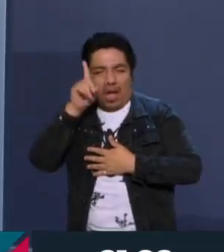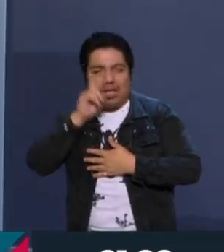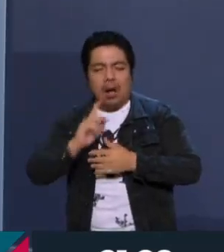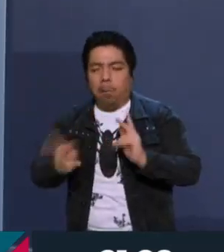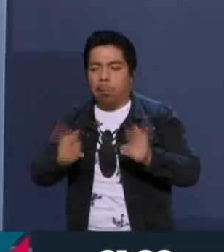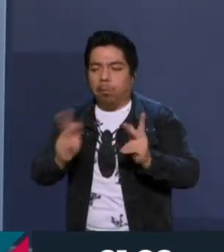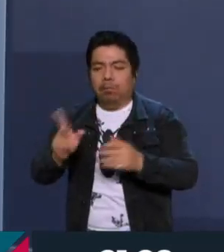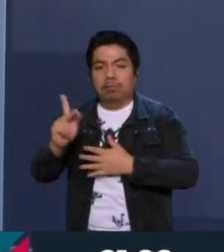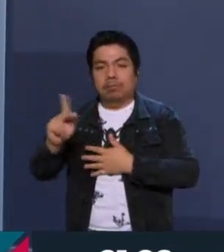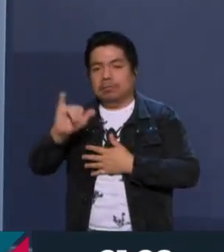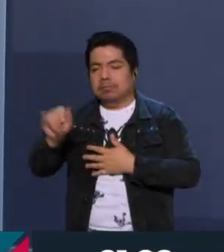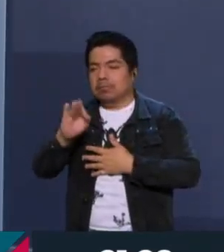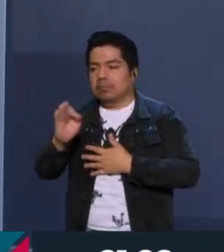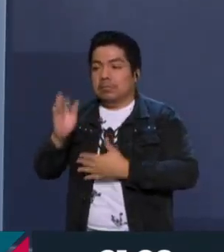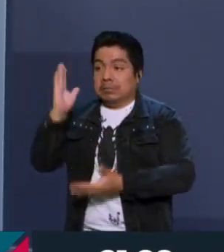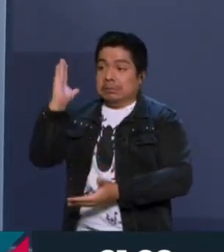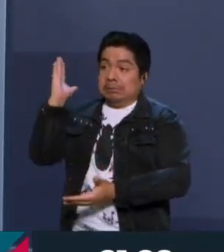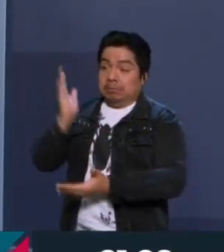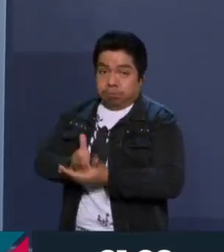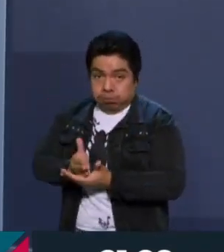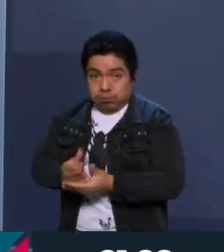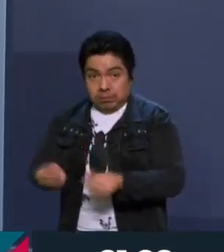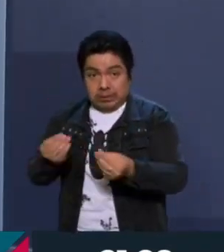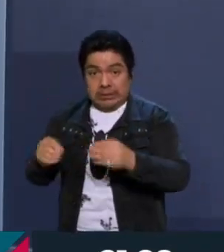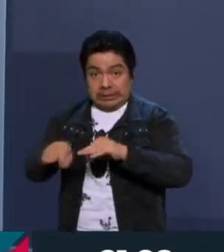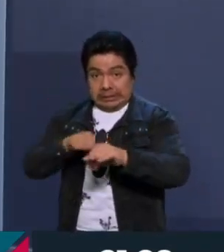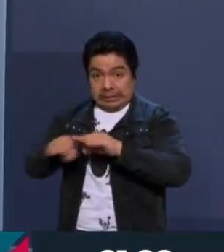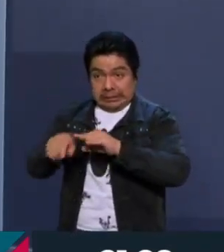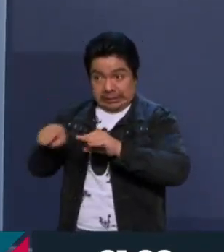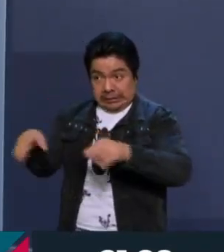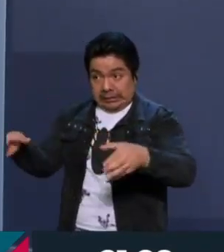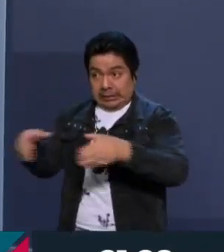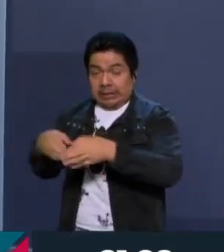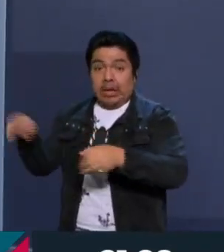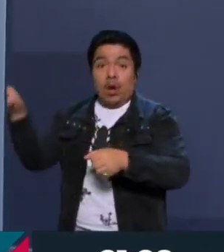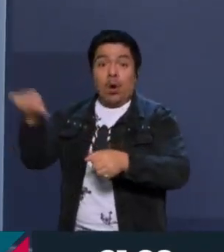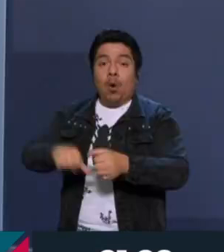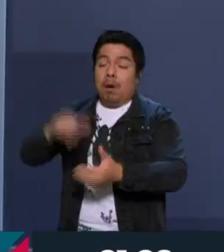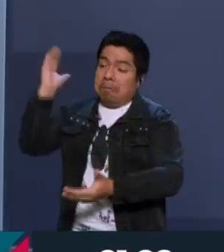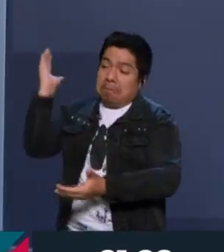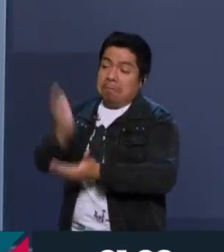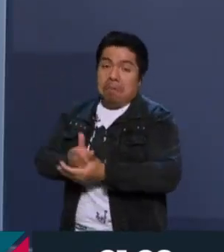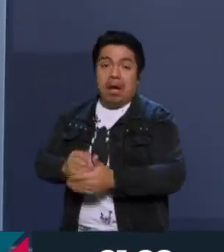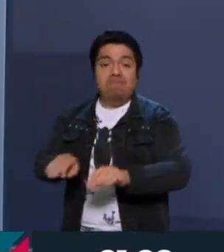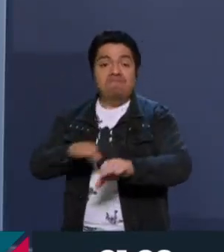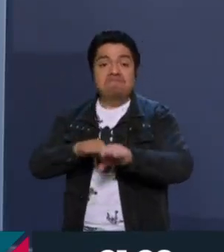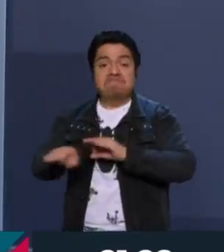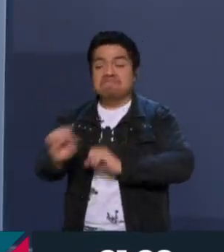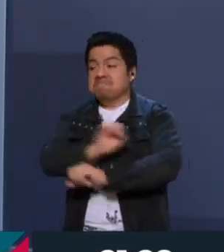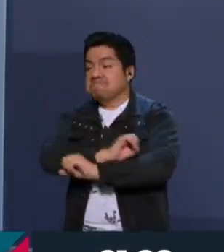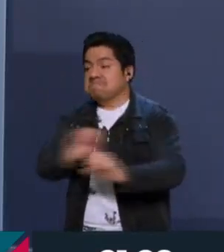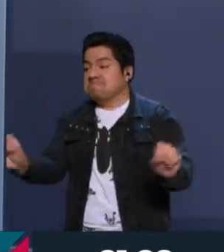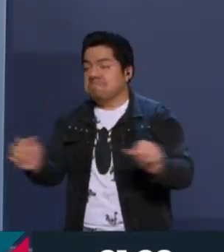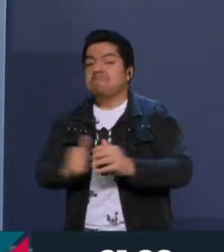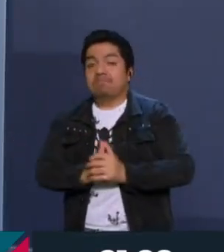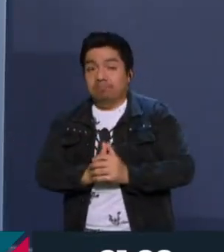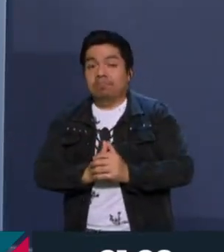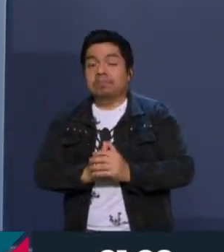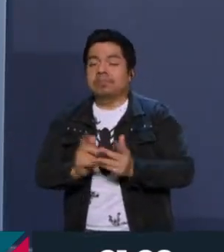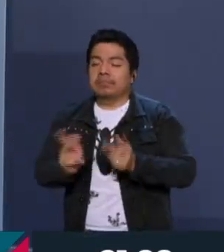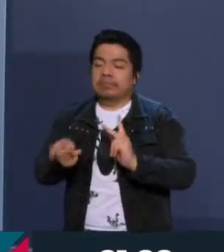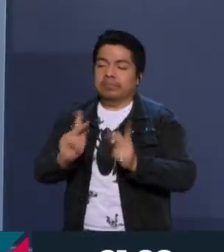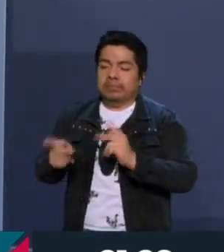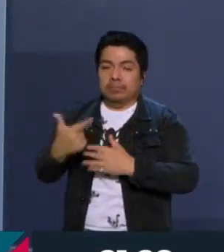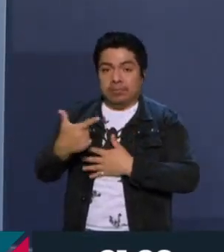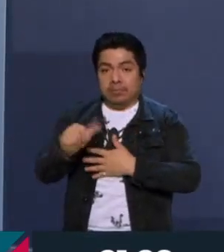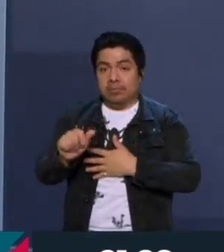el Poder Judicial. Un gran número de trabajadores del Poder Judicial hoy están en paro desde el primer minuto de este miércoles. Vamos a platicar con